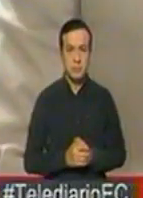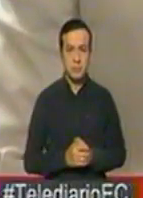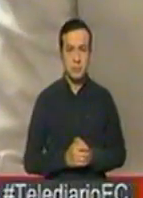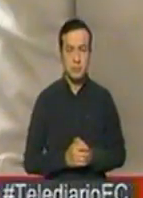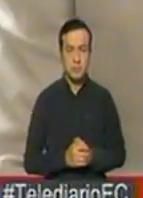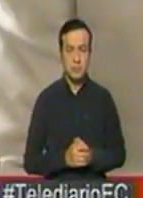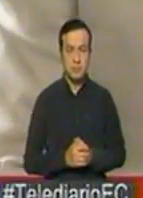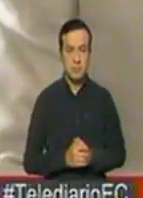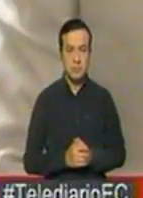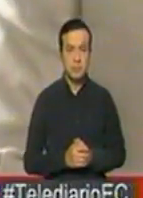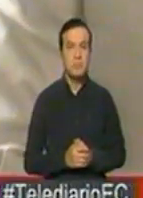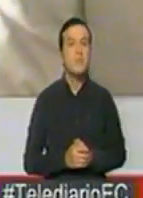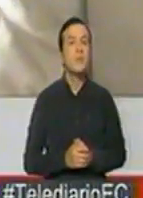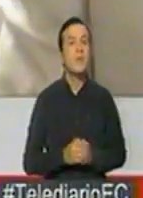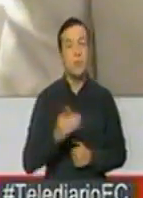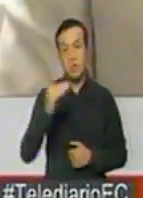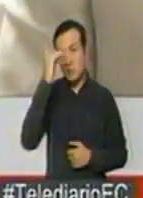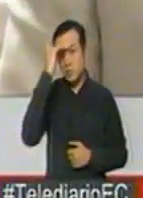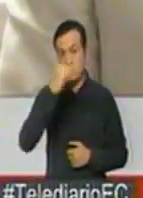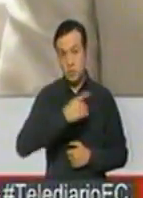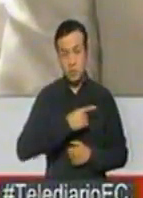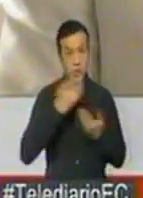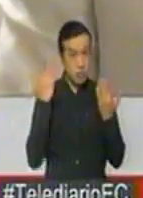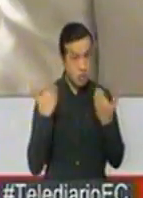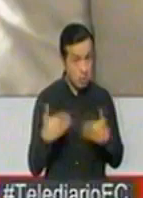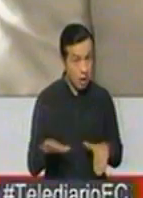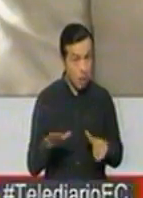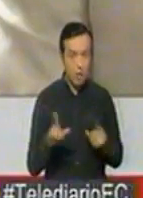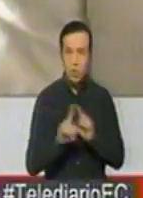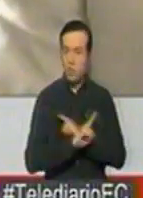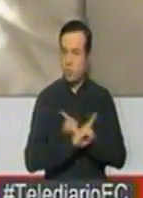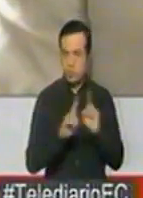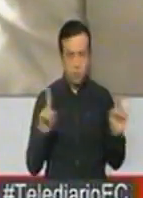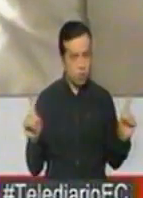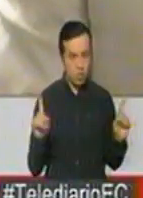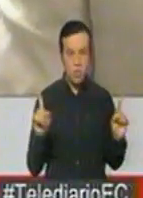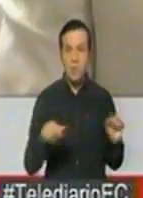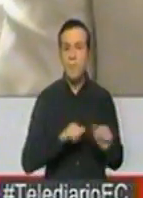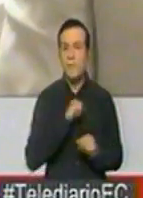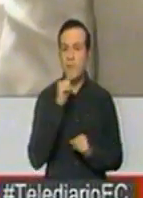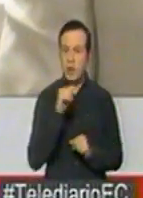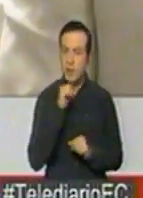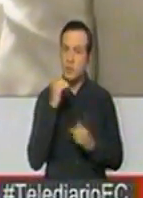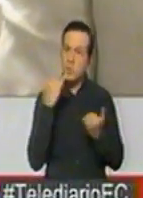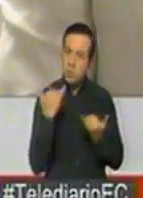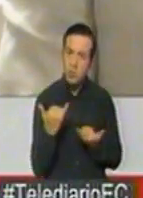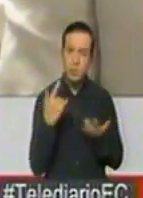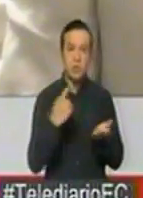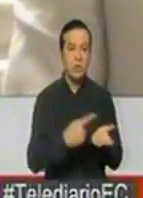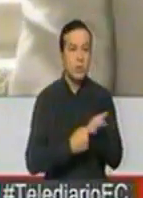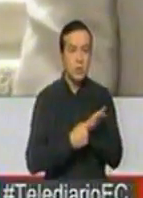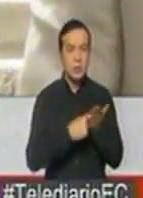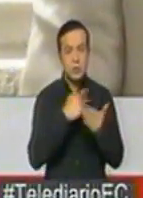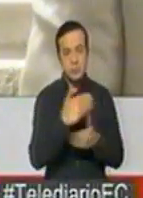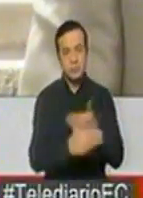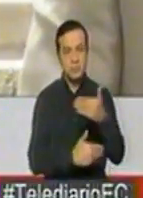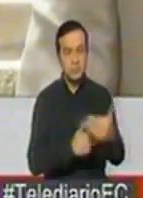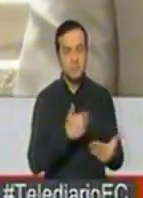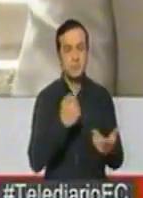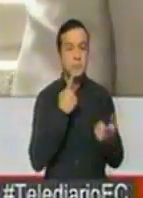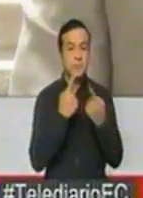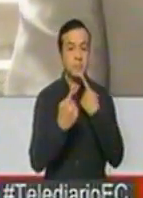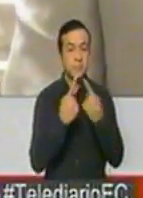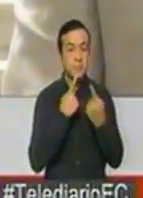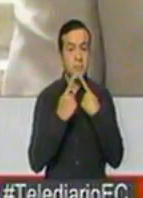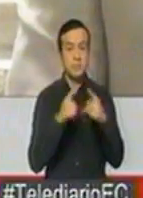No es que se está tomando una decisión final sobre el tema subsidios. Lo que estamos haciendo es dándole continuidad al diálogo